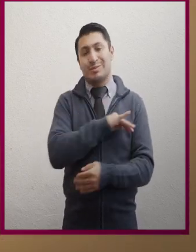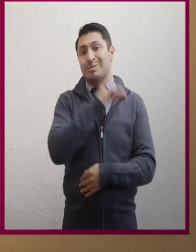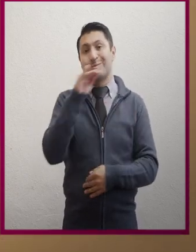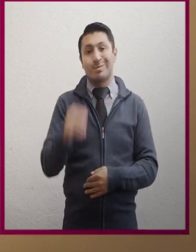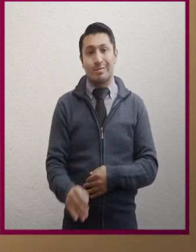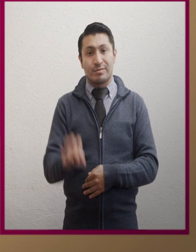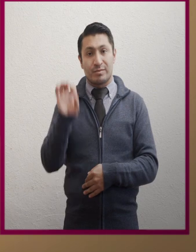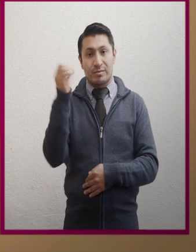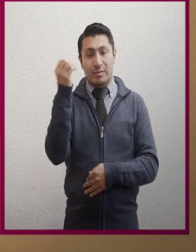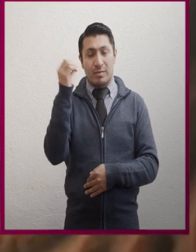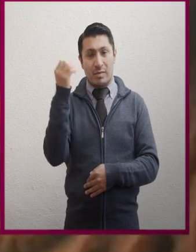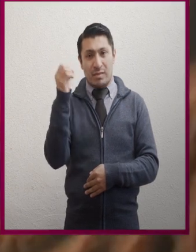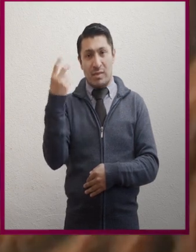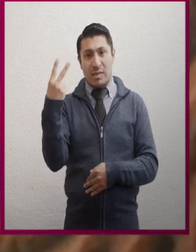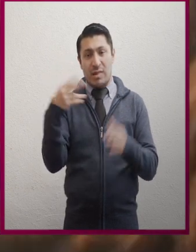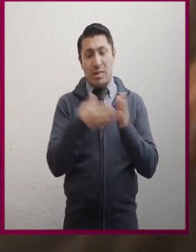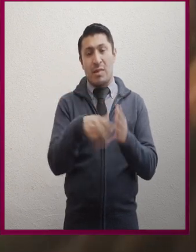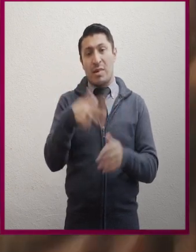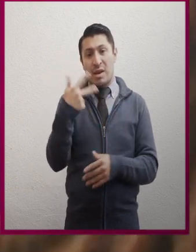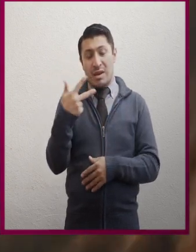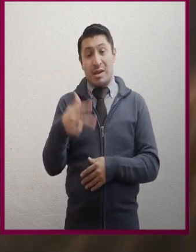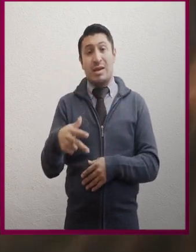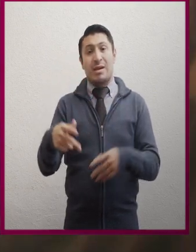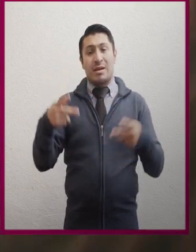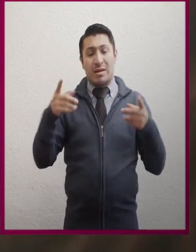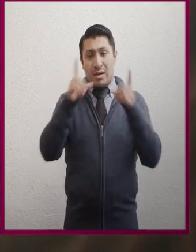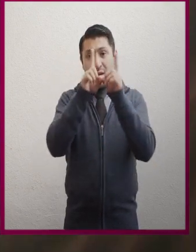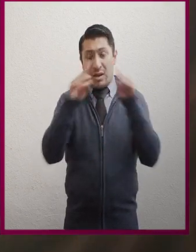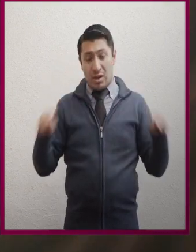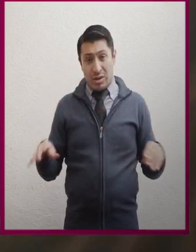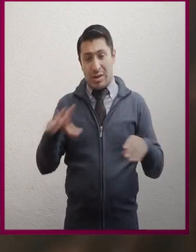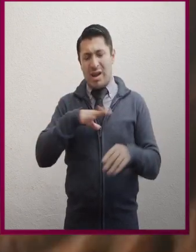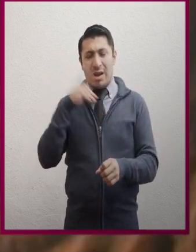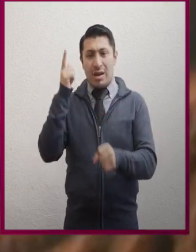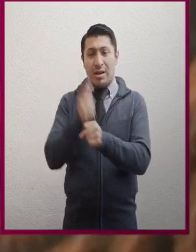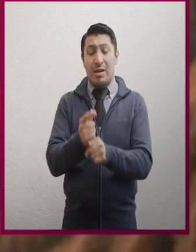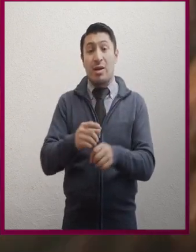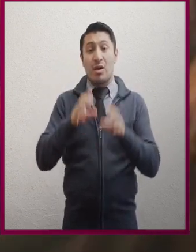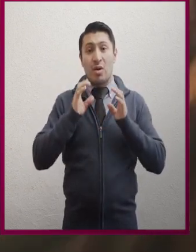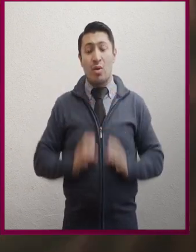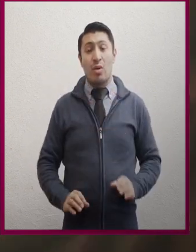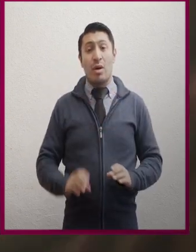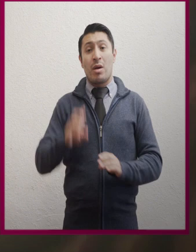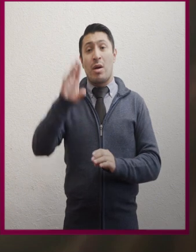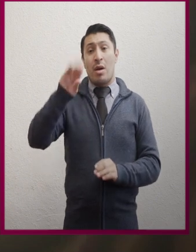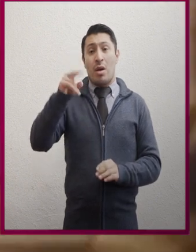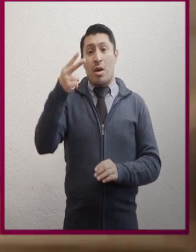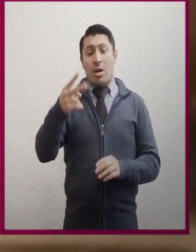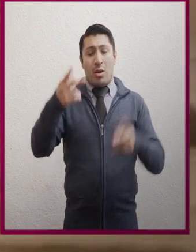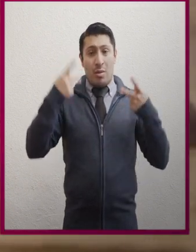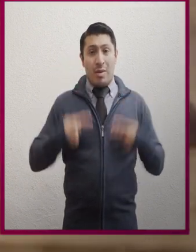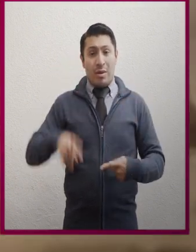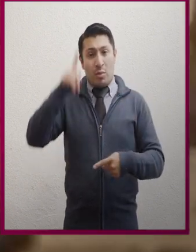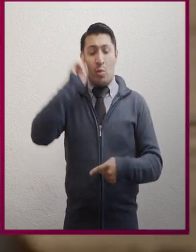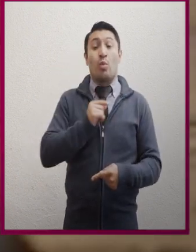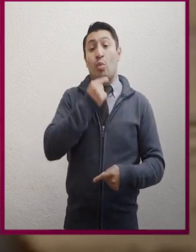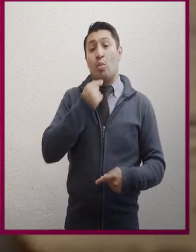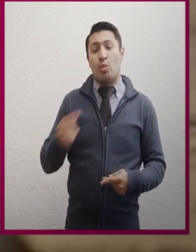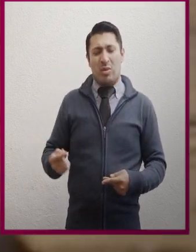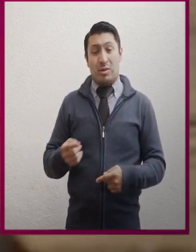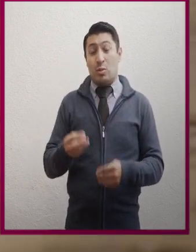Sahara se encontraron los cuerpos de 92 personas, casi todas mujeres y niños. Iban con destino a